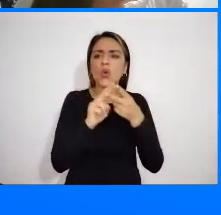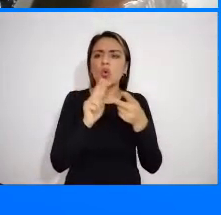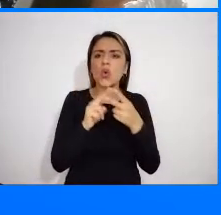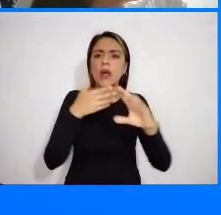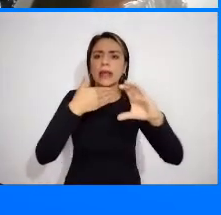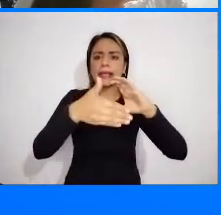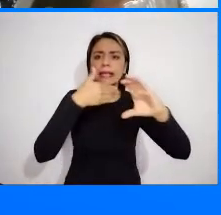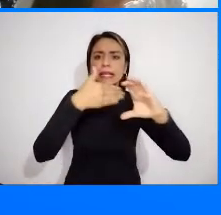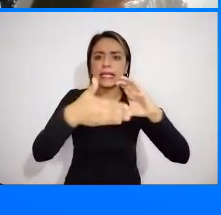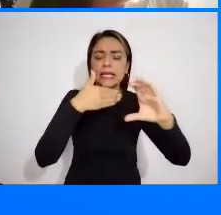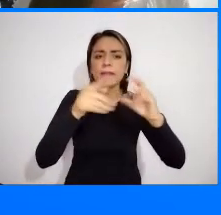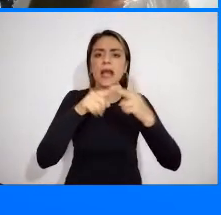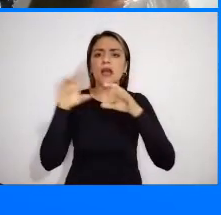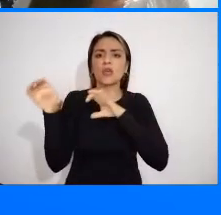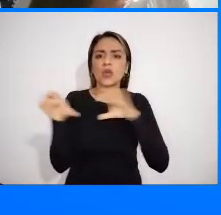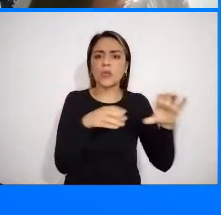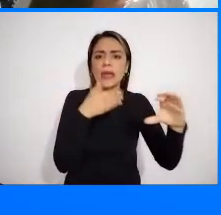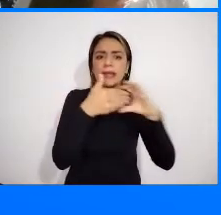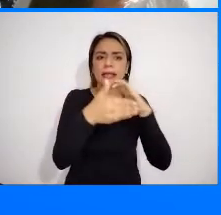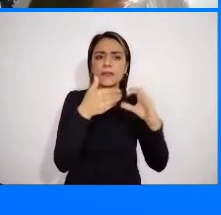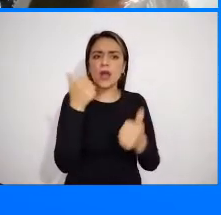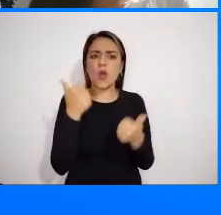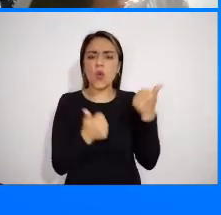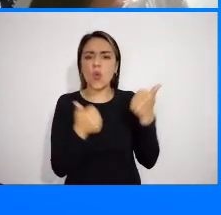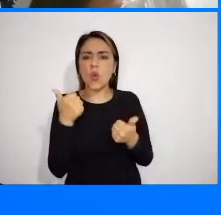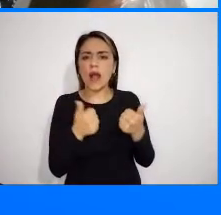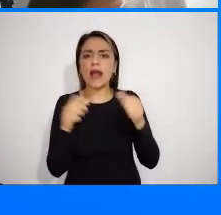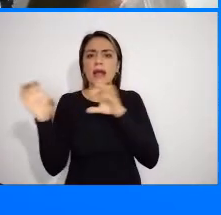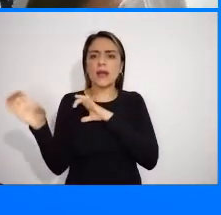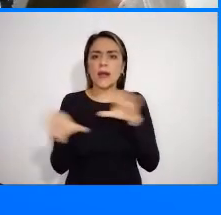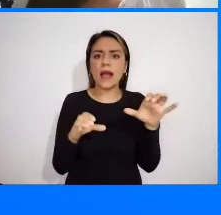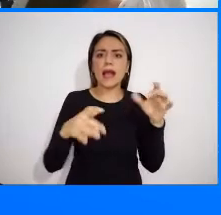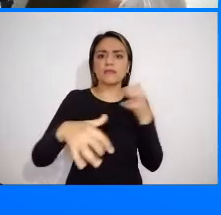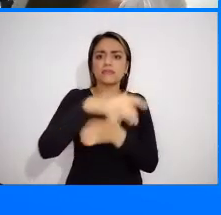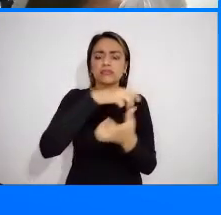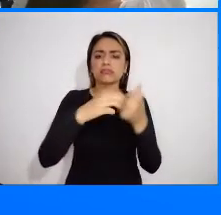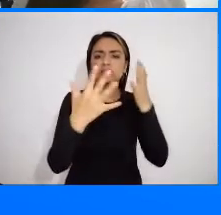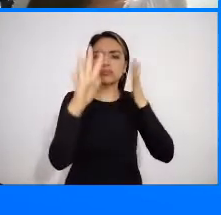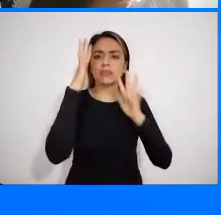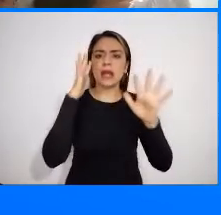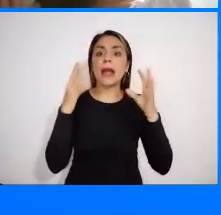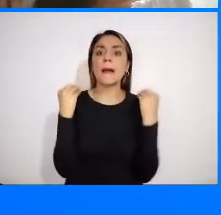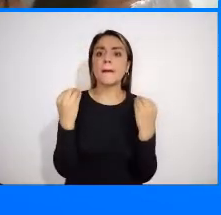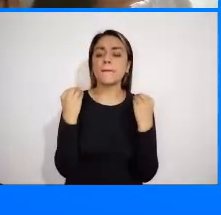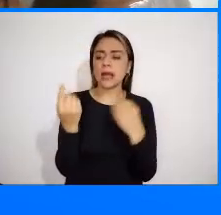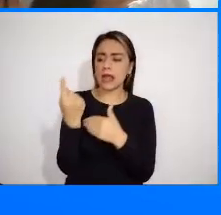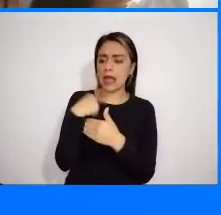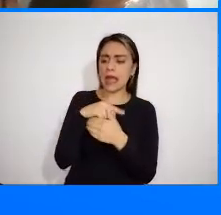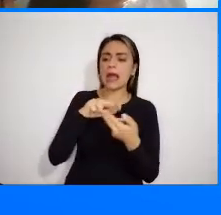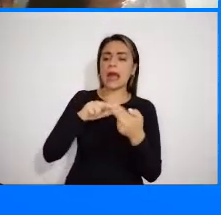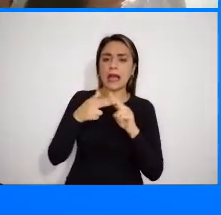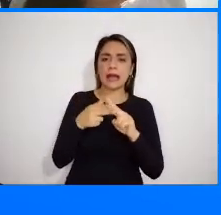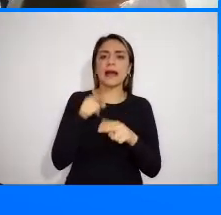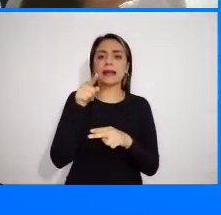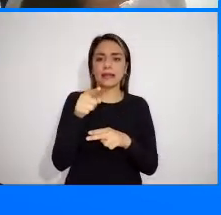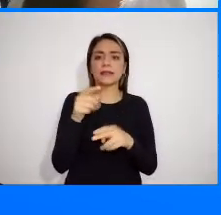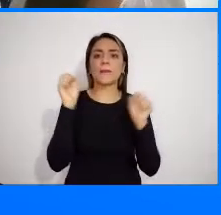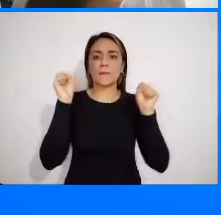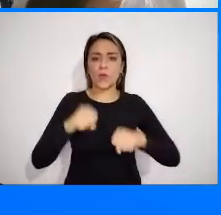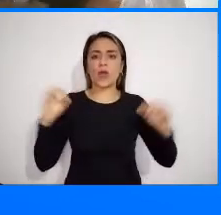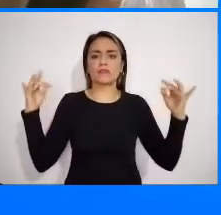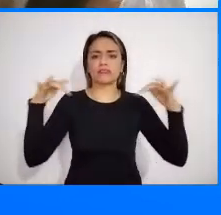el comportamiento del clima, el comportamiento de la fauna, para poder determinar pues esa capacidad de